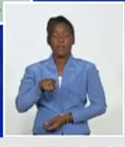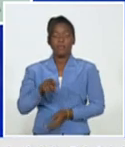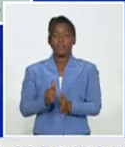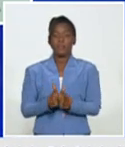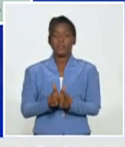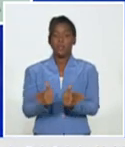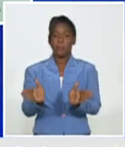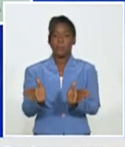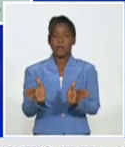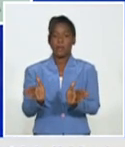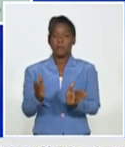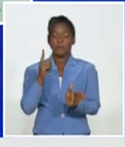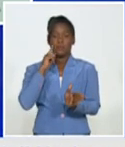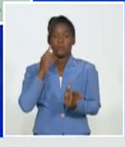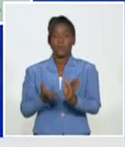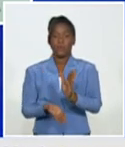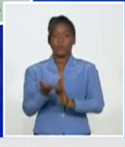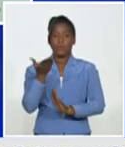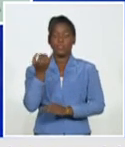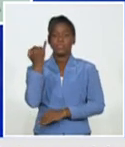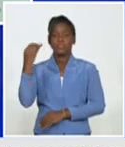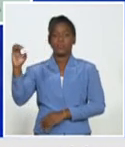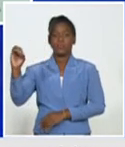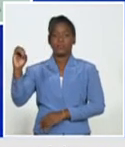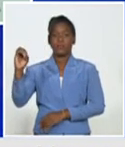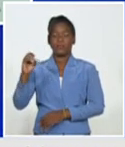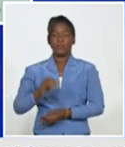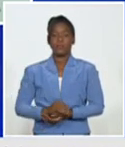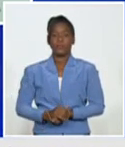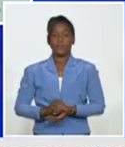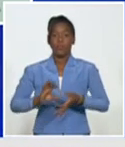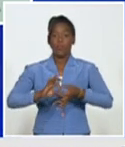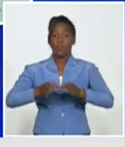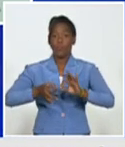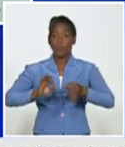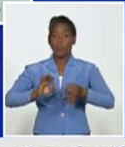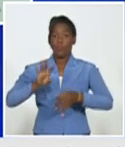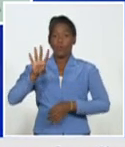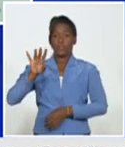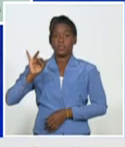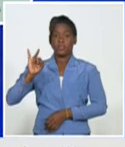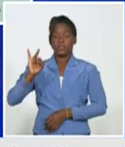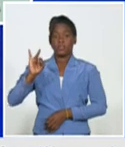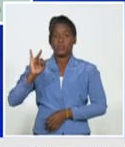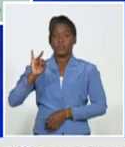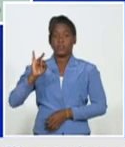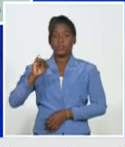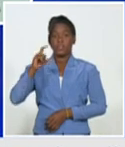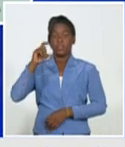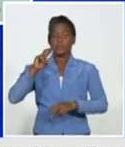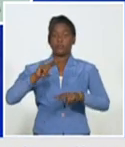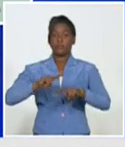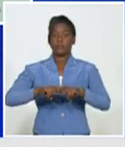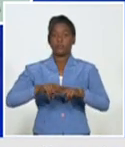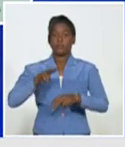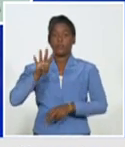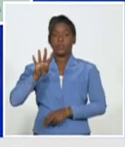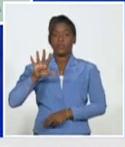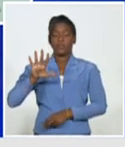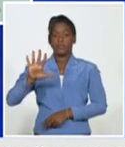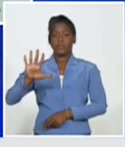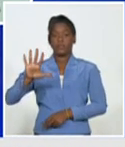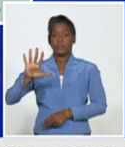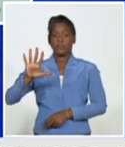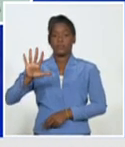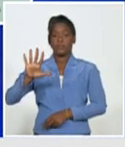Padrón, 60. En Guanabacoa, 47. En Centro Habana, 45. Y